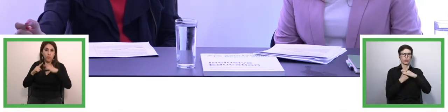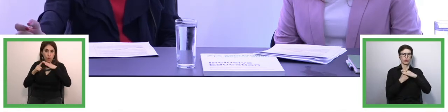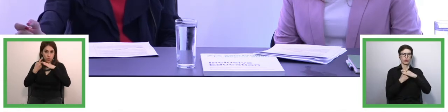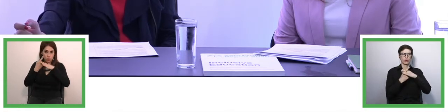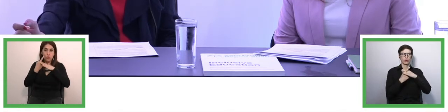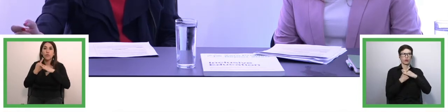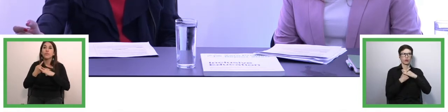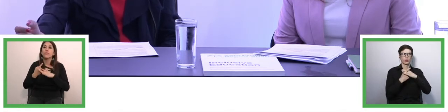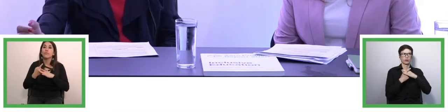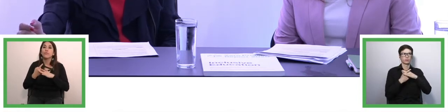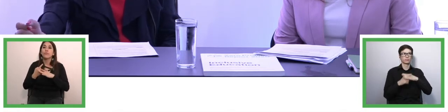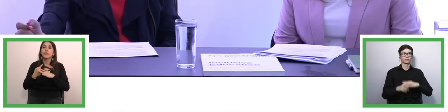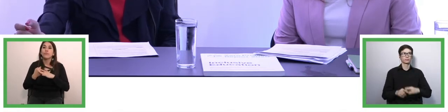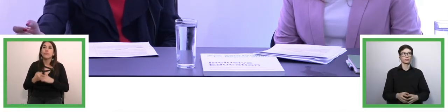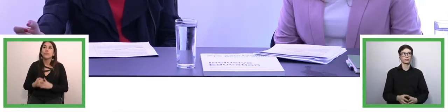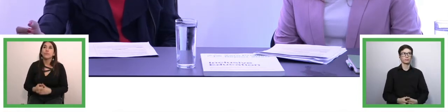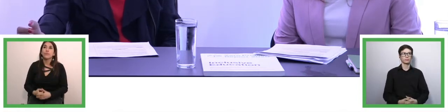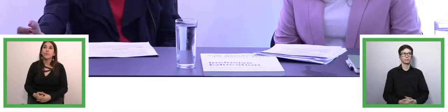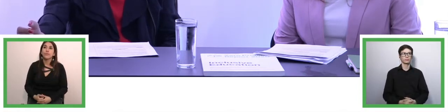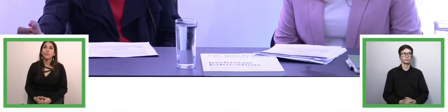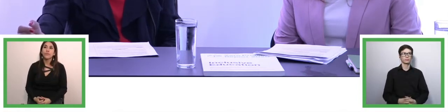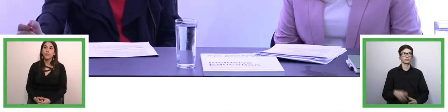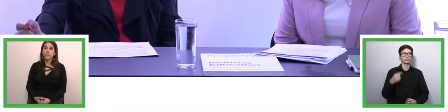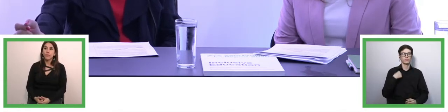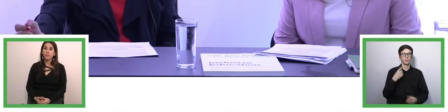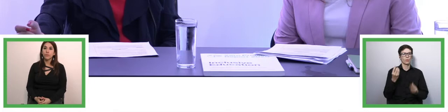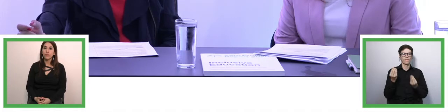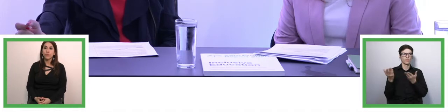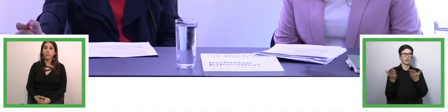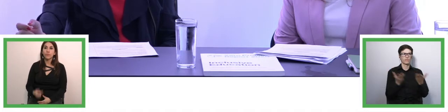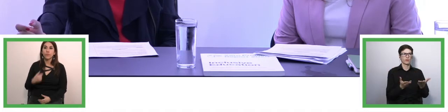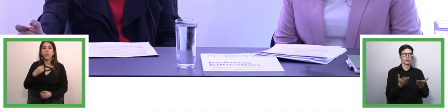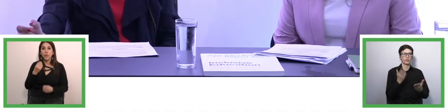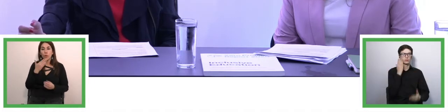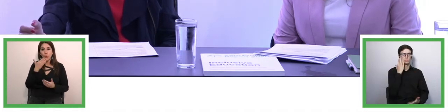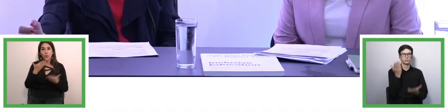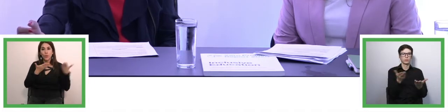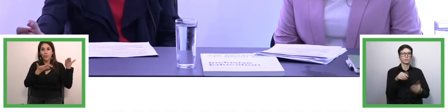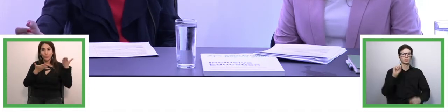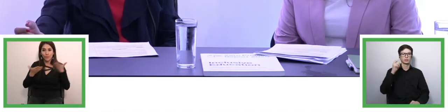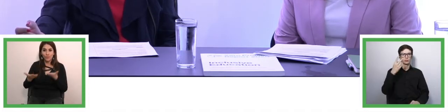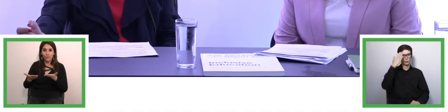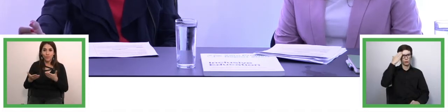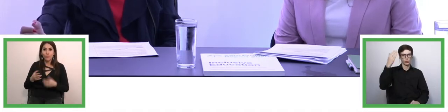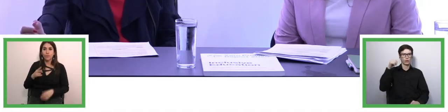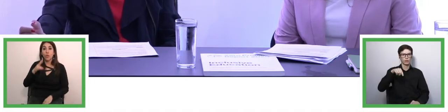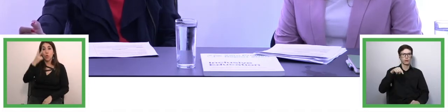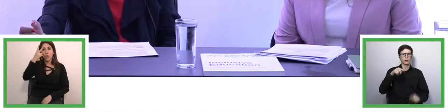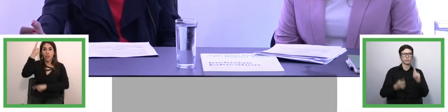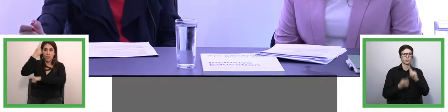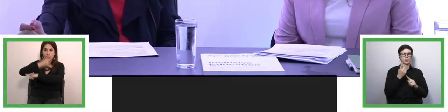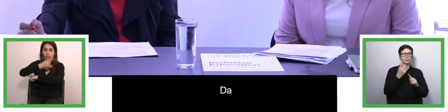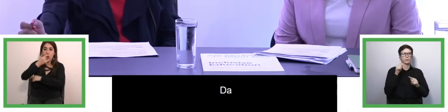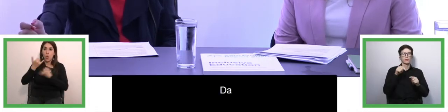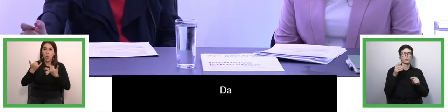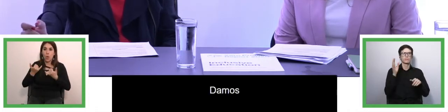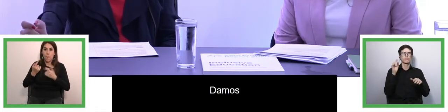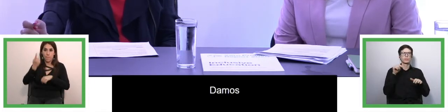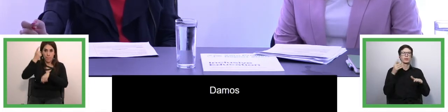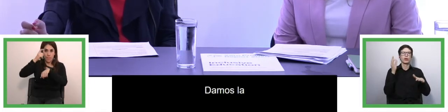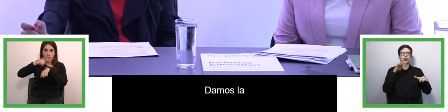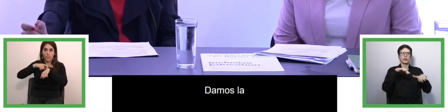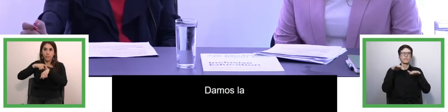y quiero darles una cordial bienvenida al segundo día de la primera conferencia de